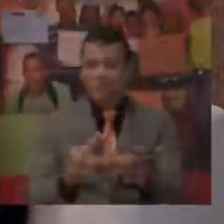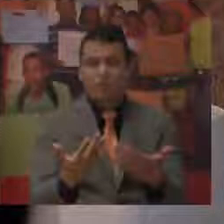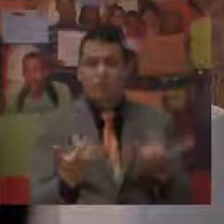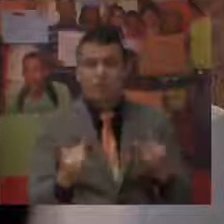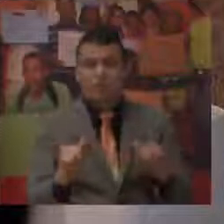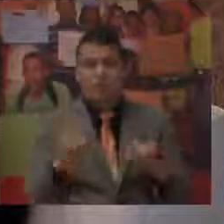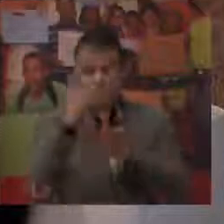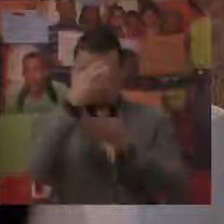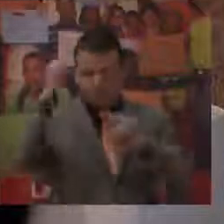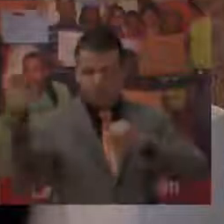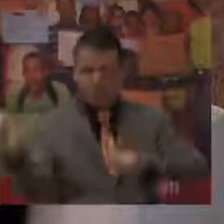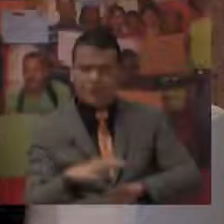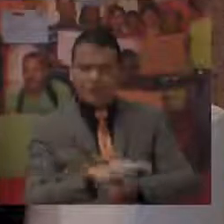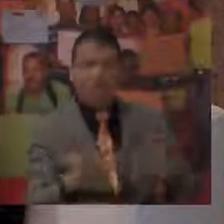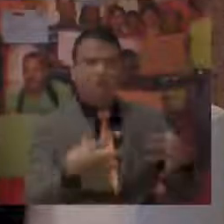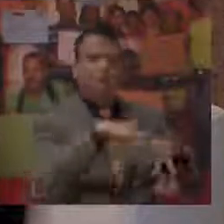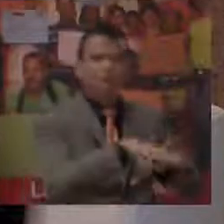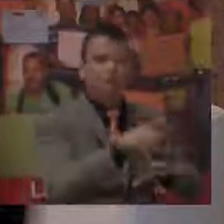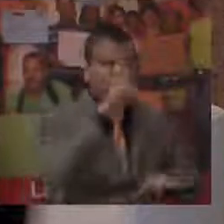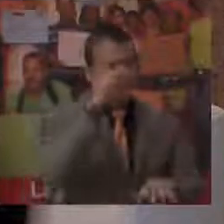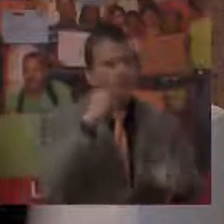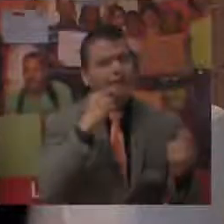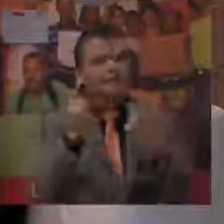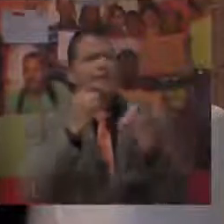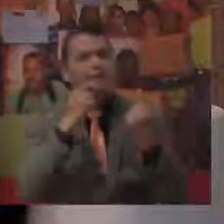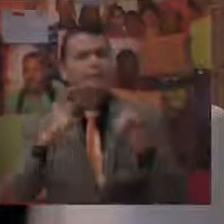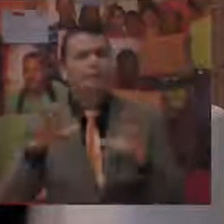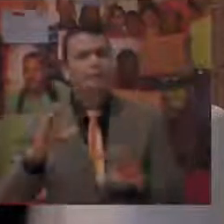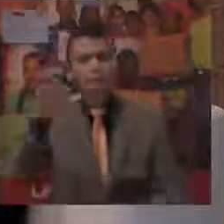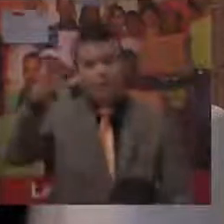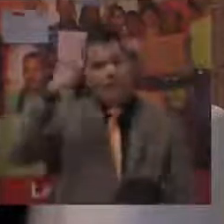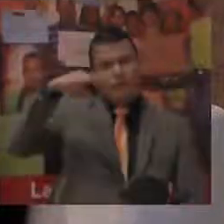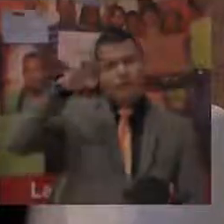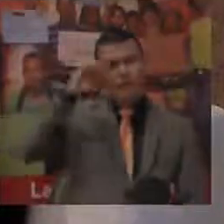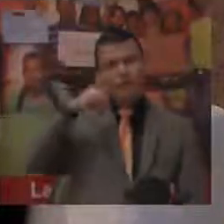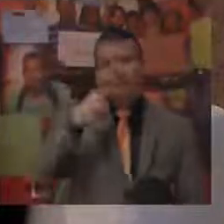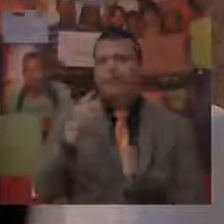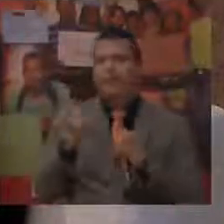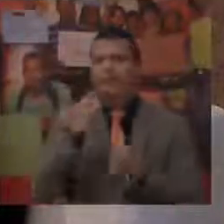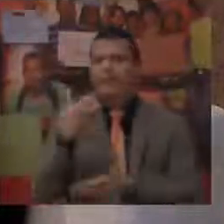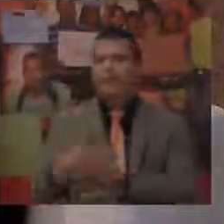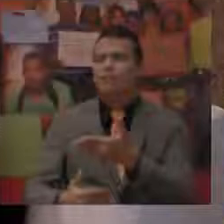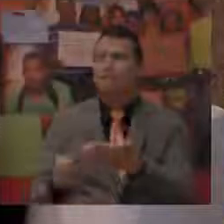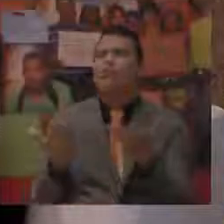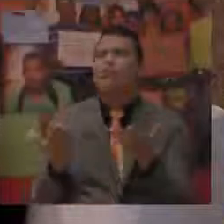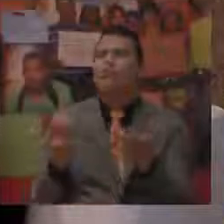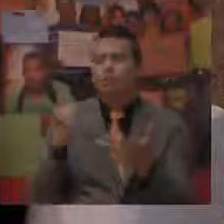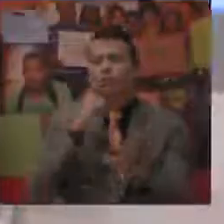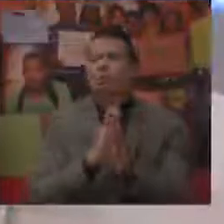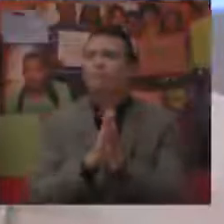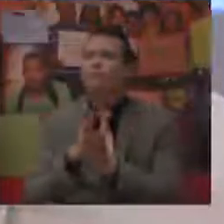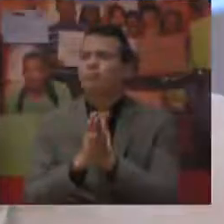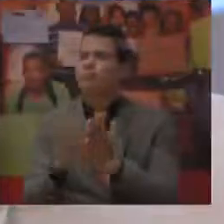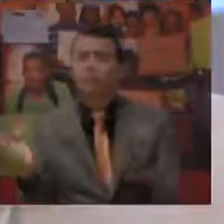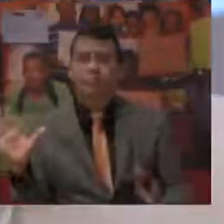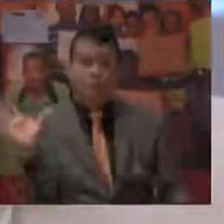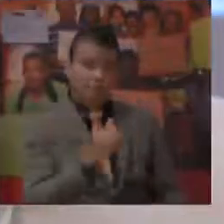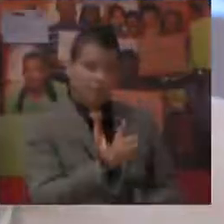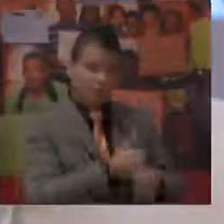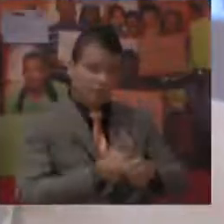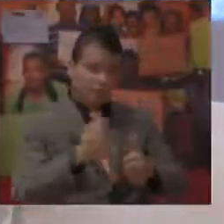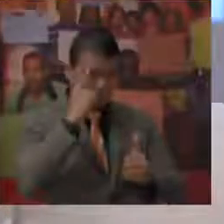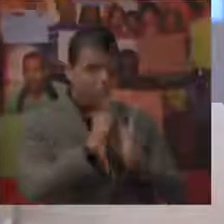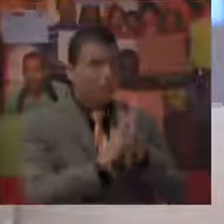frente a la mesa de conversaciones en La Habana y lo que se está negociando? pues la expectativa que tenemos todos y cada uno de